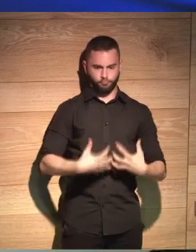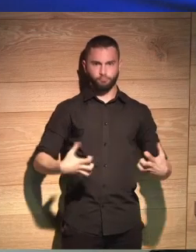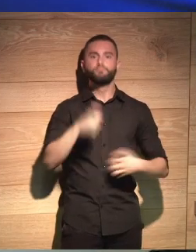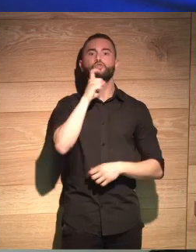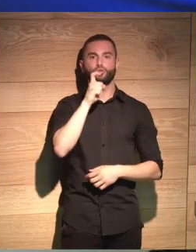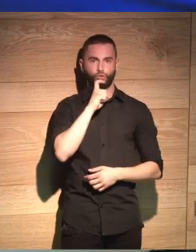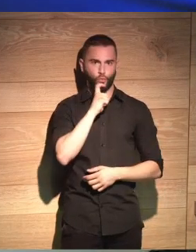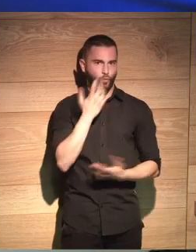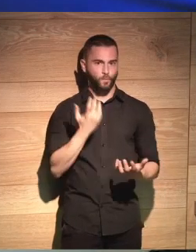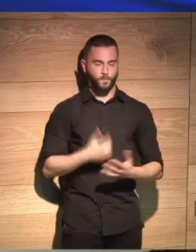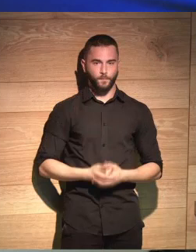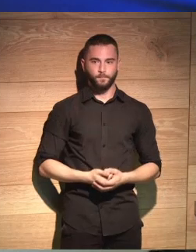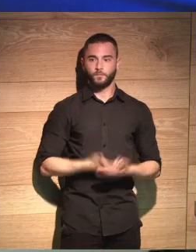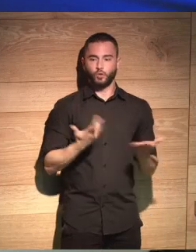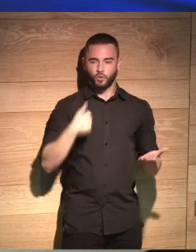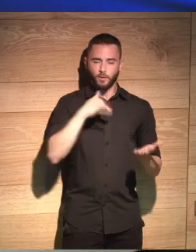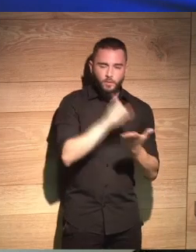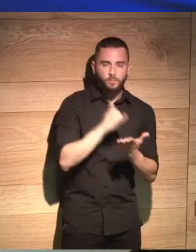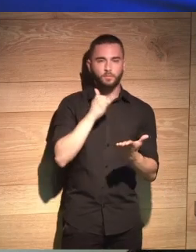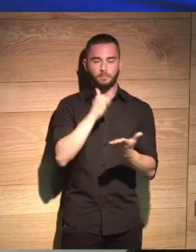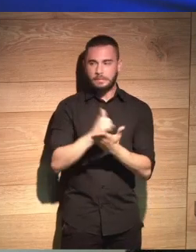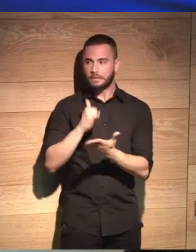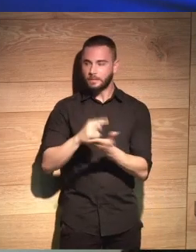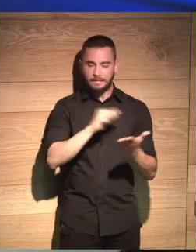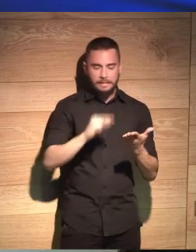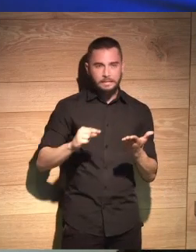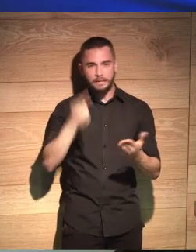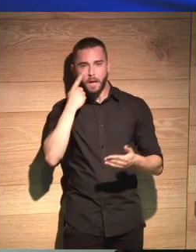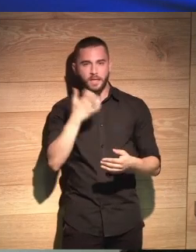Y tras mucho probar, ¿no?